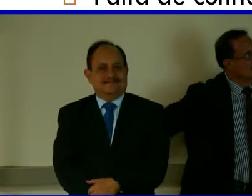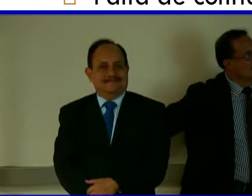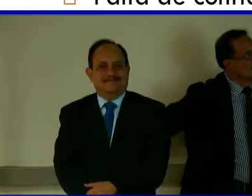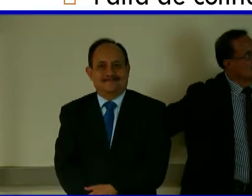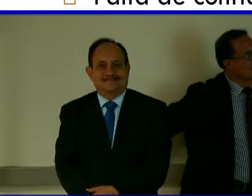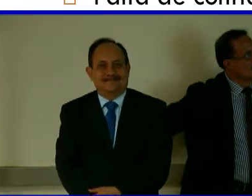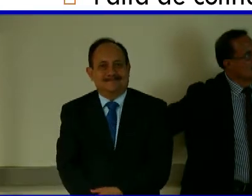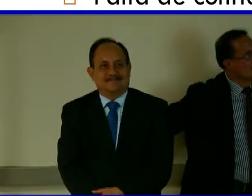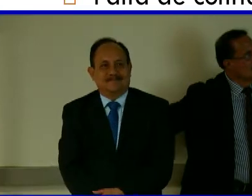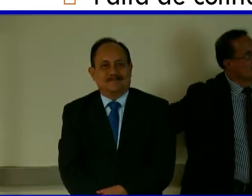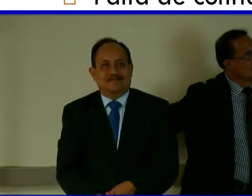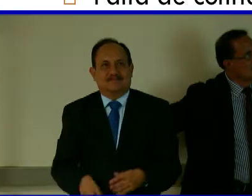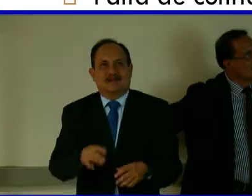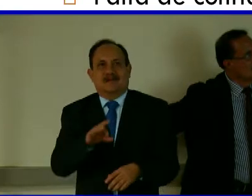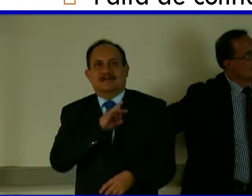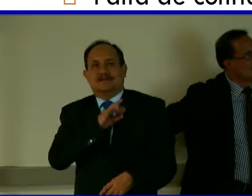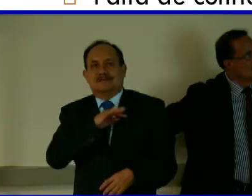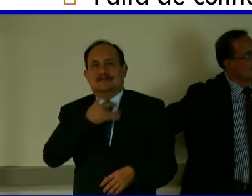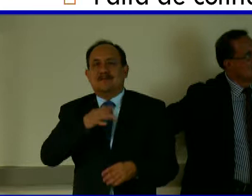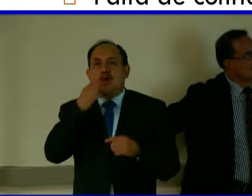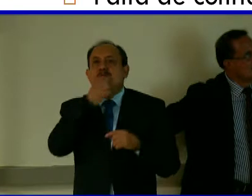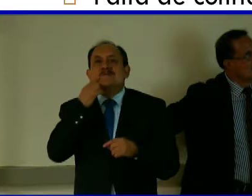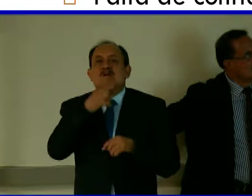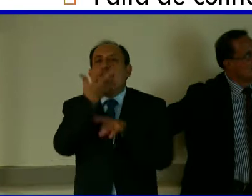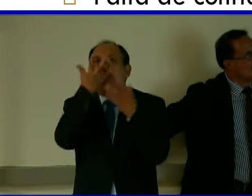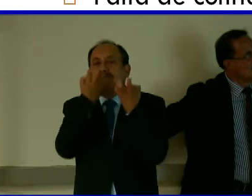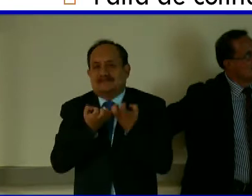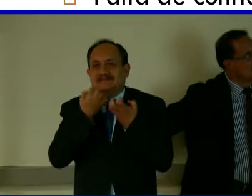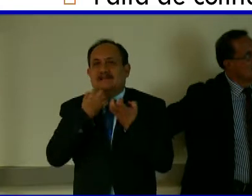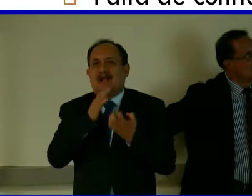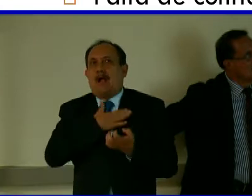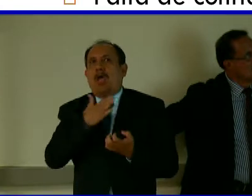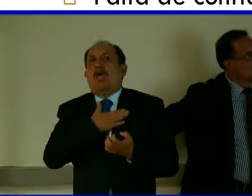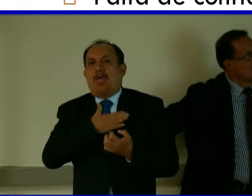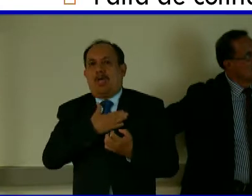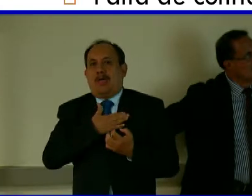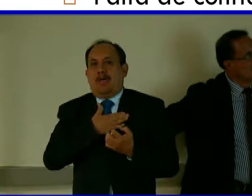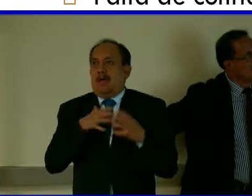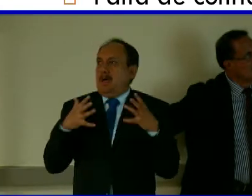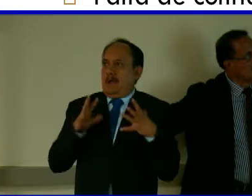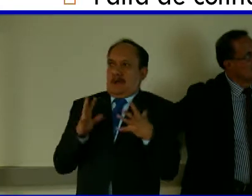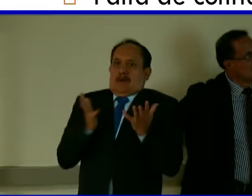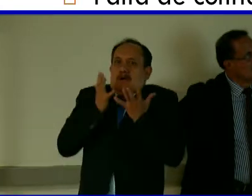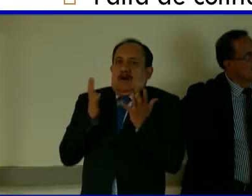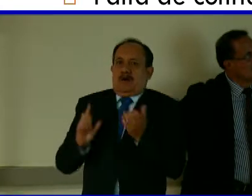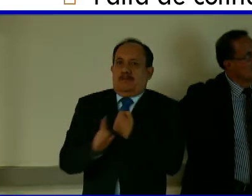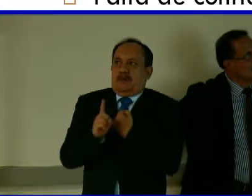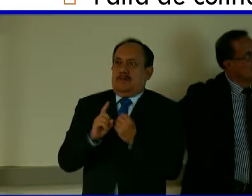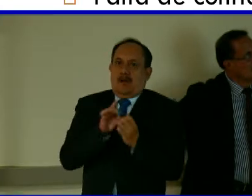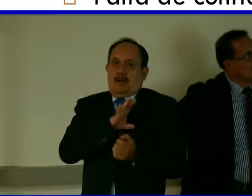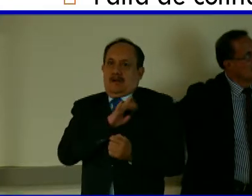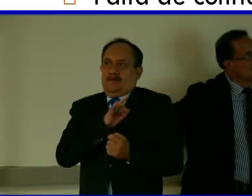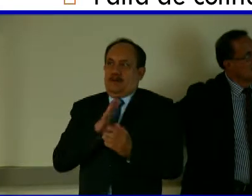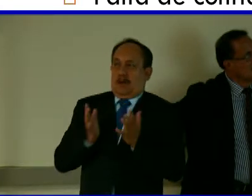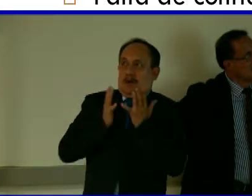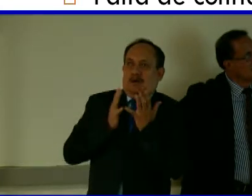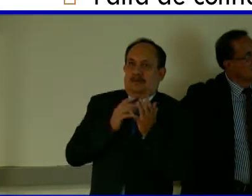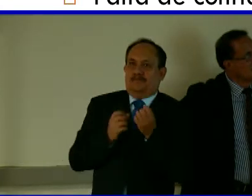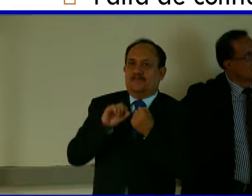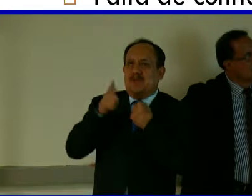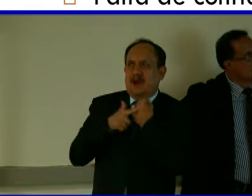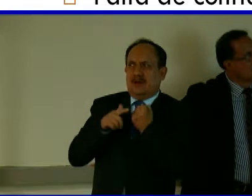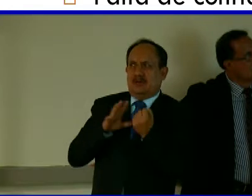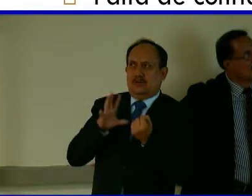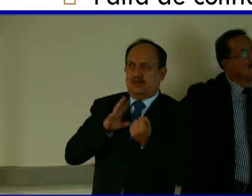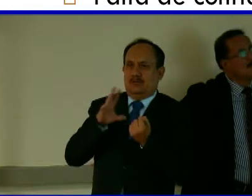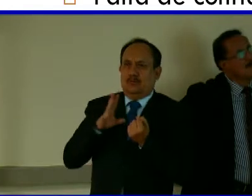Hablamos de somatización, boca seca, palpitaciones, síntomas de pánico. Algunos de ellos, alguien que haya tenido